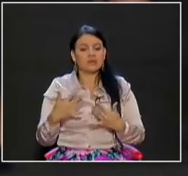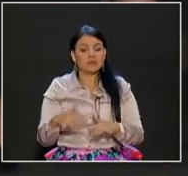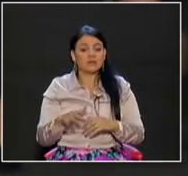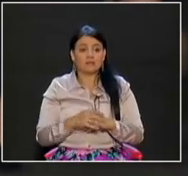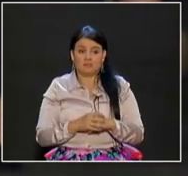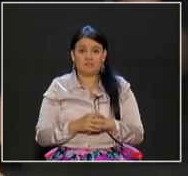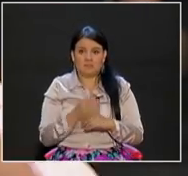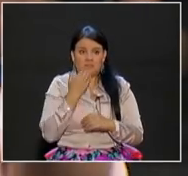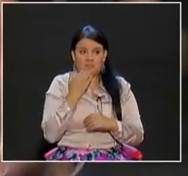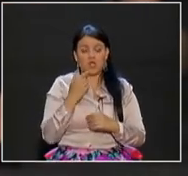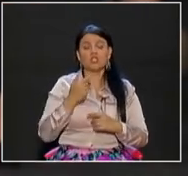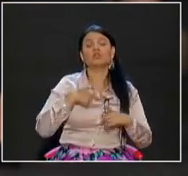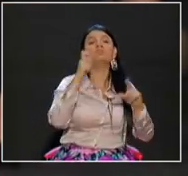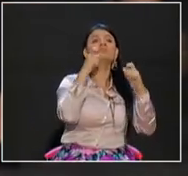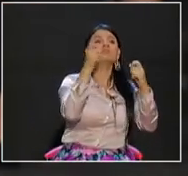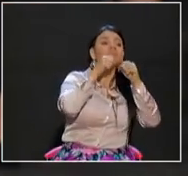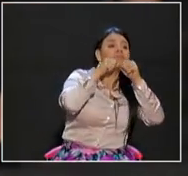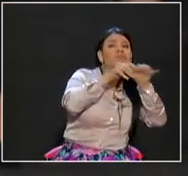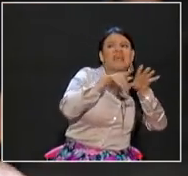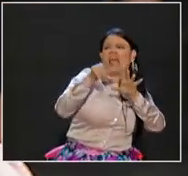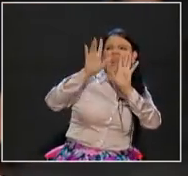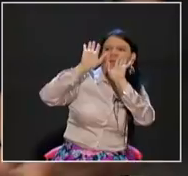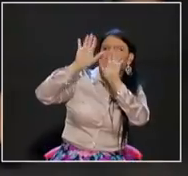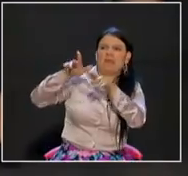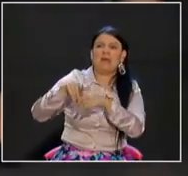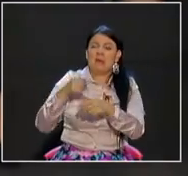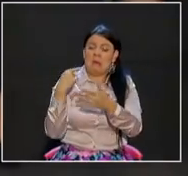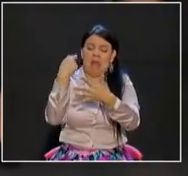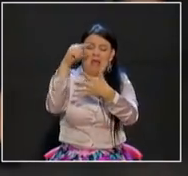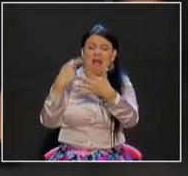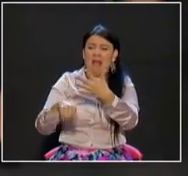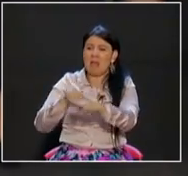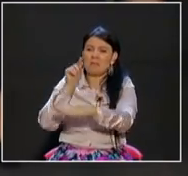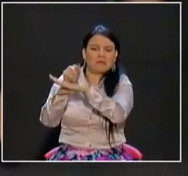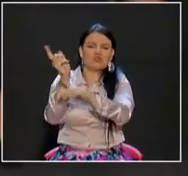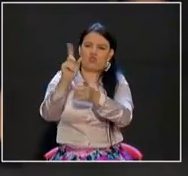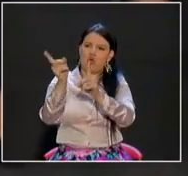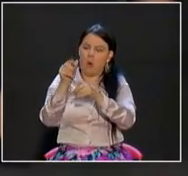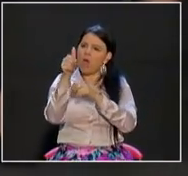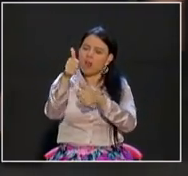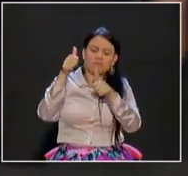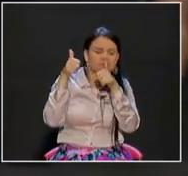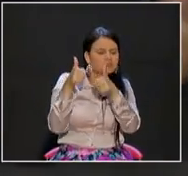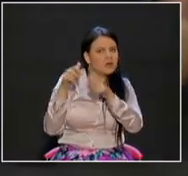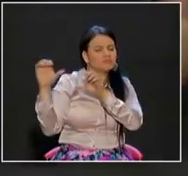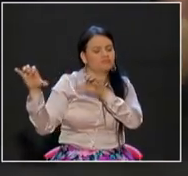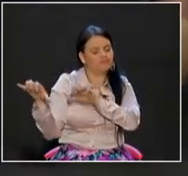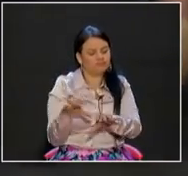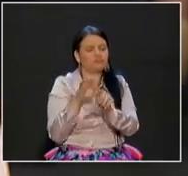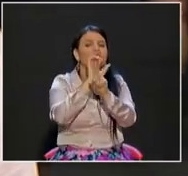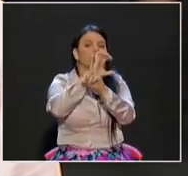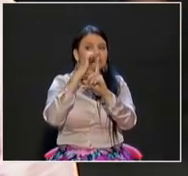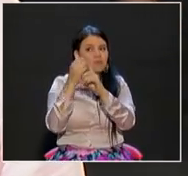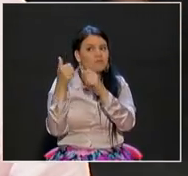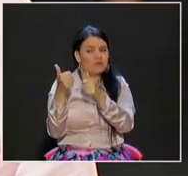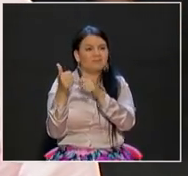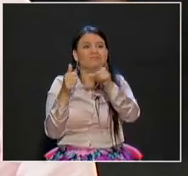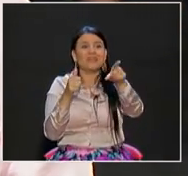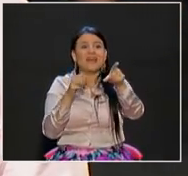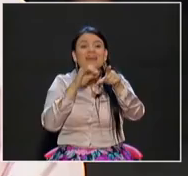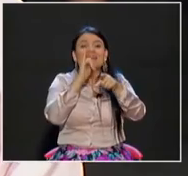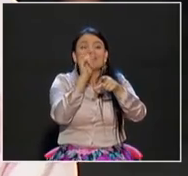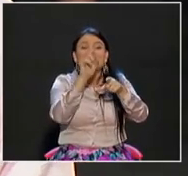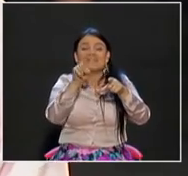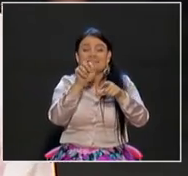para denigrar del otro o acabarlo luís pérez ha hecho muchas cosas bien y entre ellos la cultura e isabel cristina que la directora del instituto de patrimonio